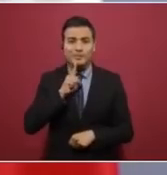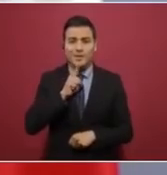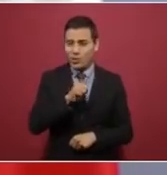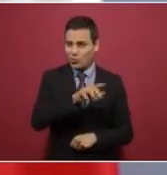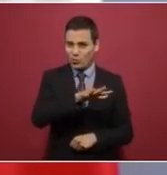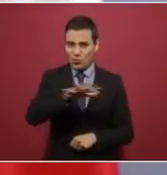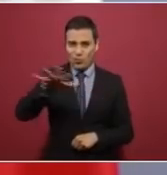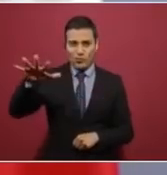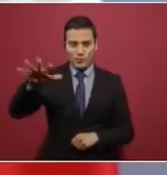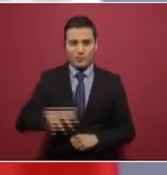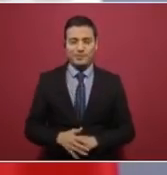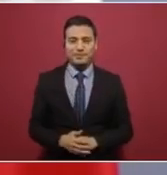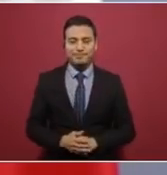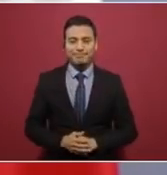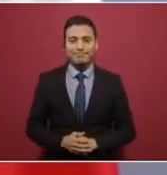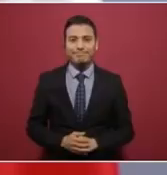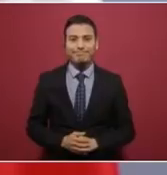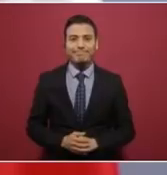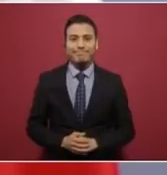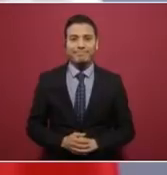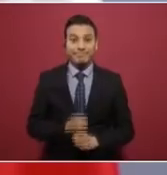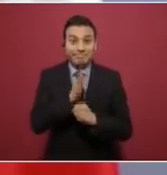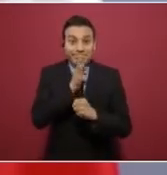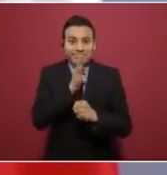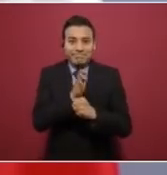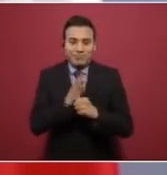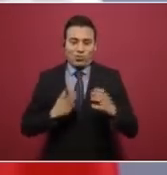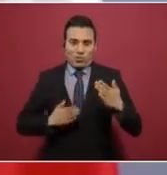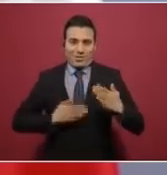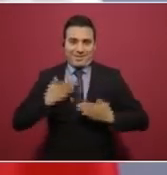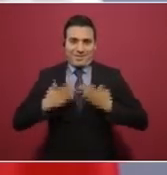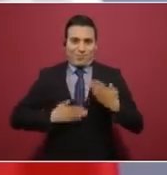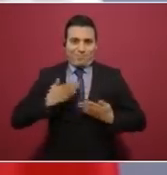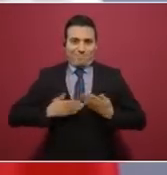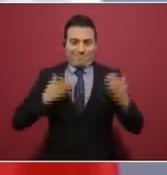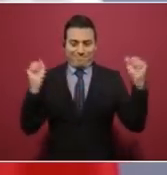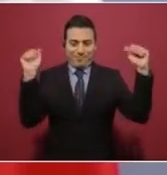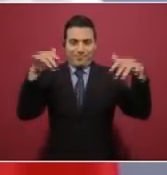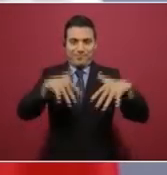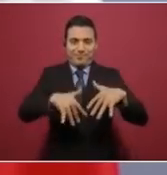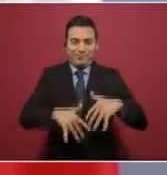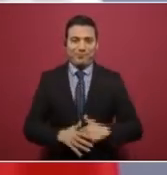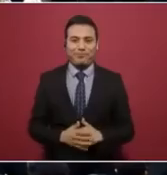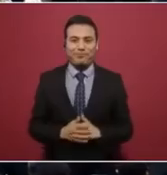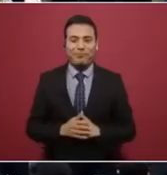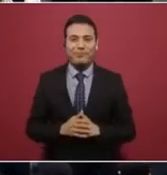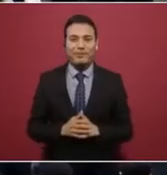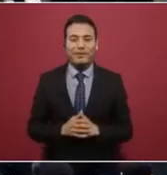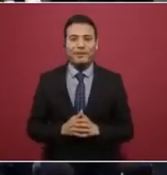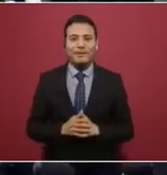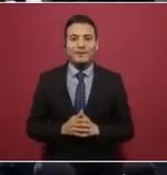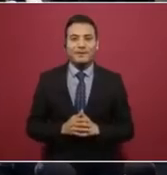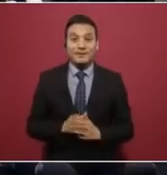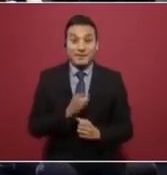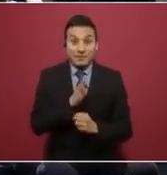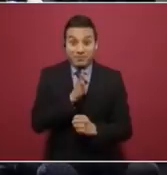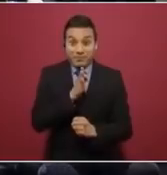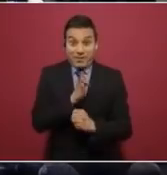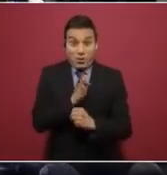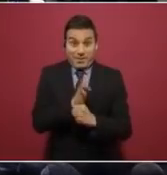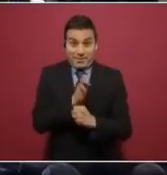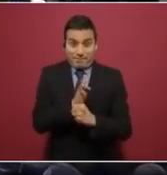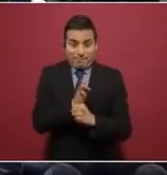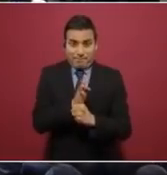El presidente Andrés Manuel López Obrador anunció la creación del Instituto Nacional de la Salud para el Bienestar, que se dedicará a atender a